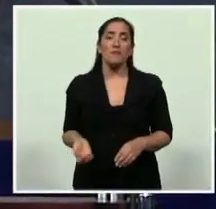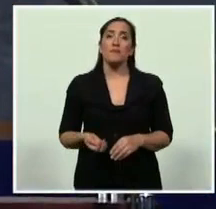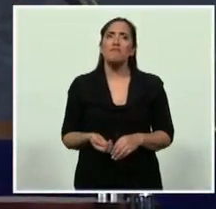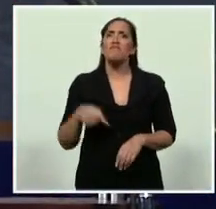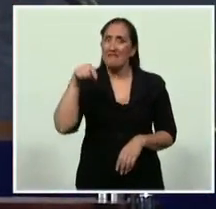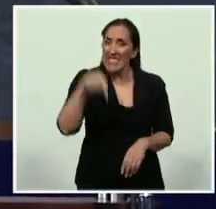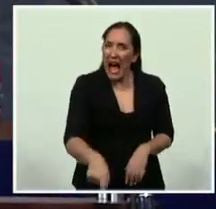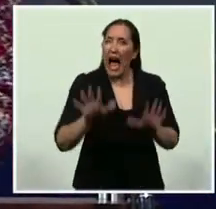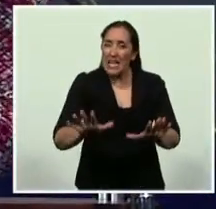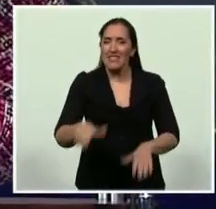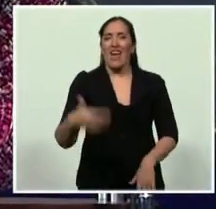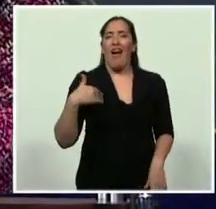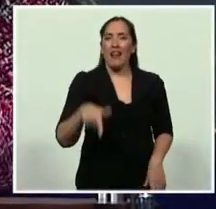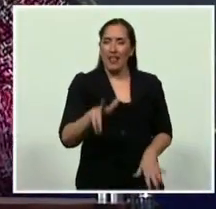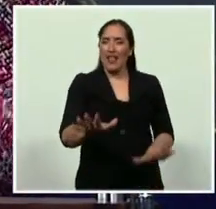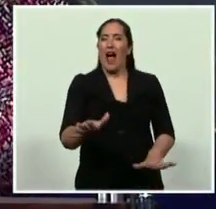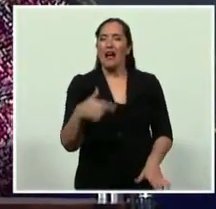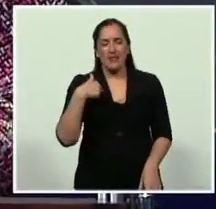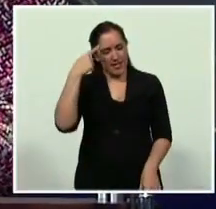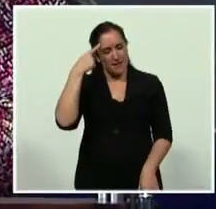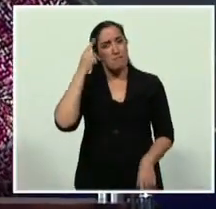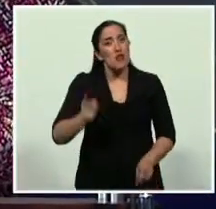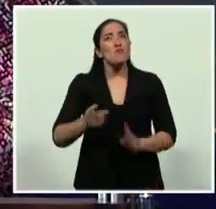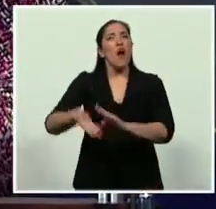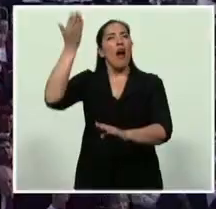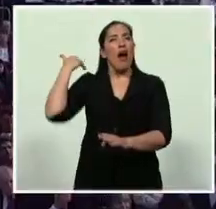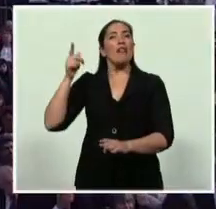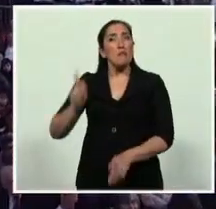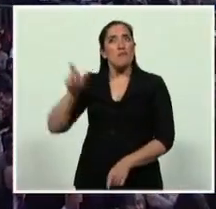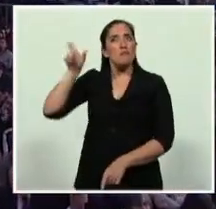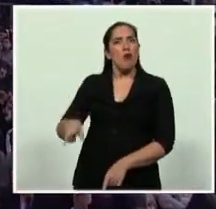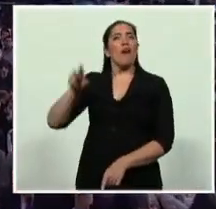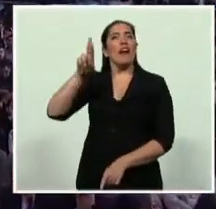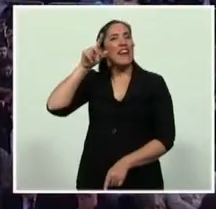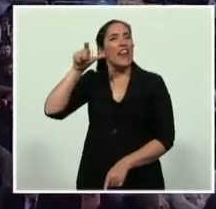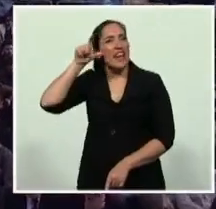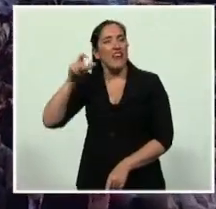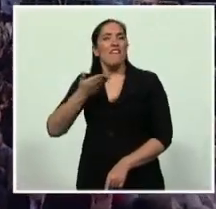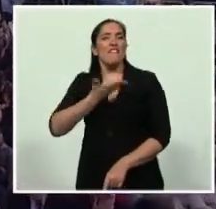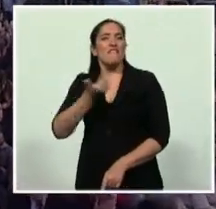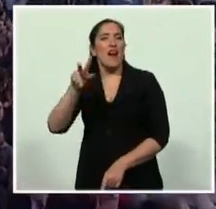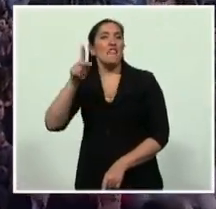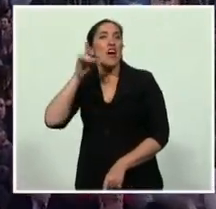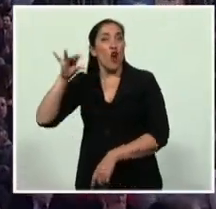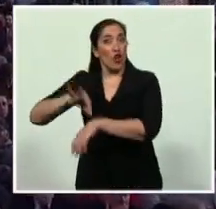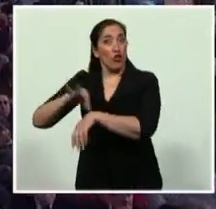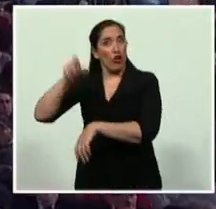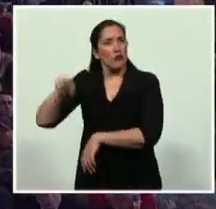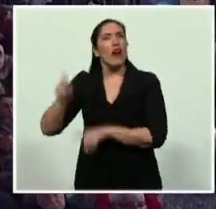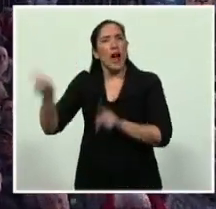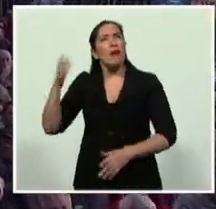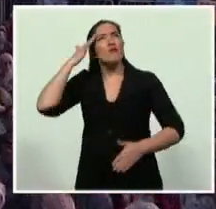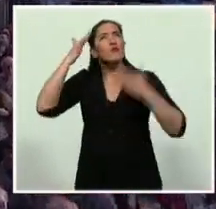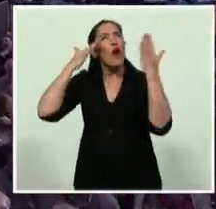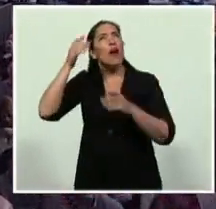segura que es la Argentina con la que también soñaba el doctor René Favaloro y tantos otros argentinos.